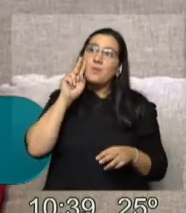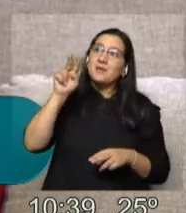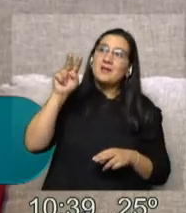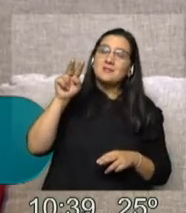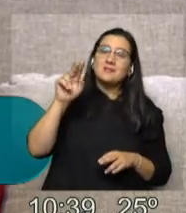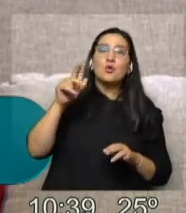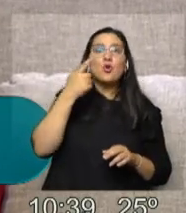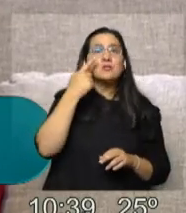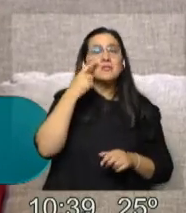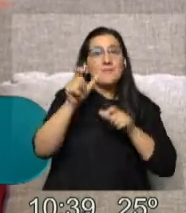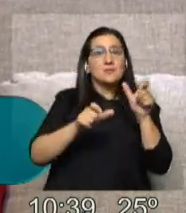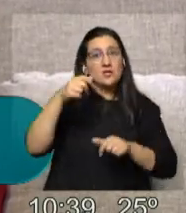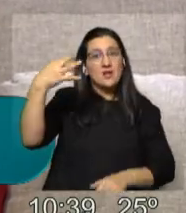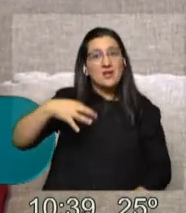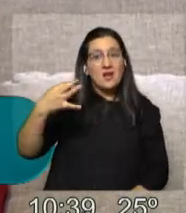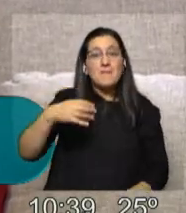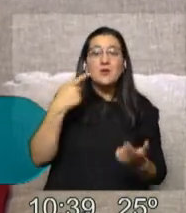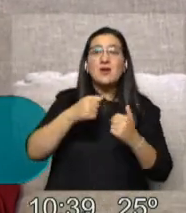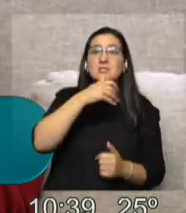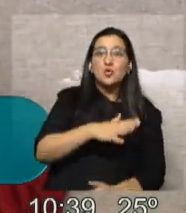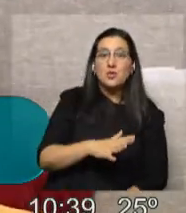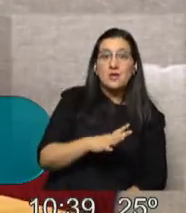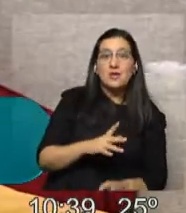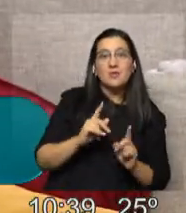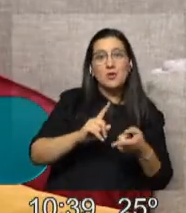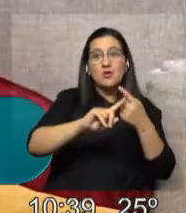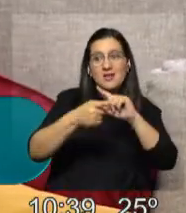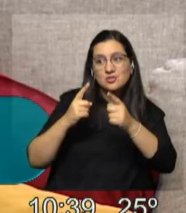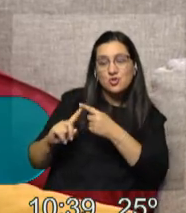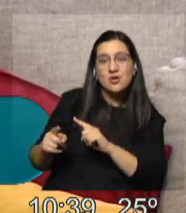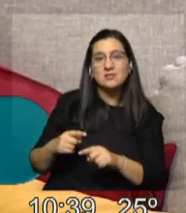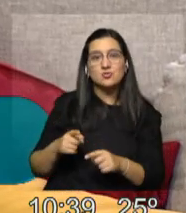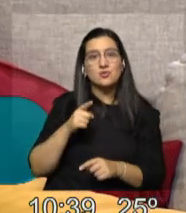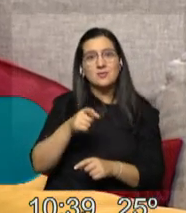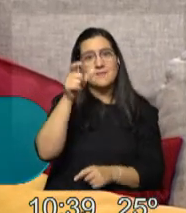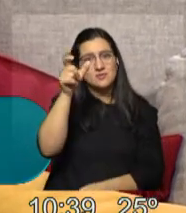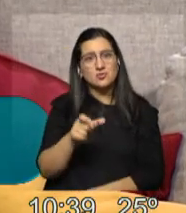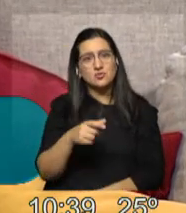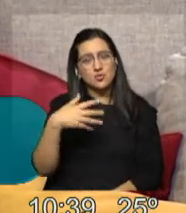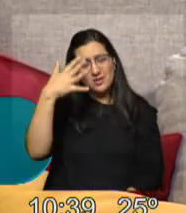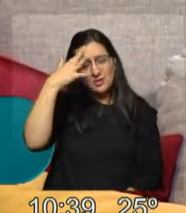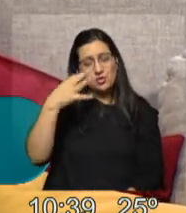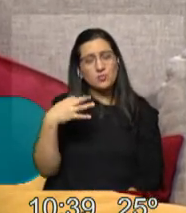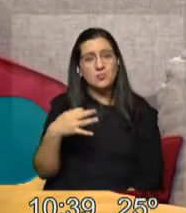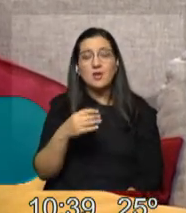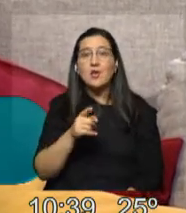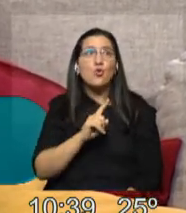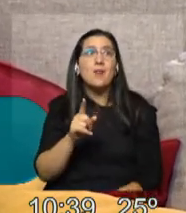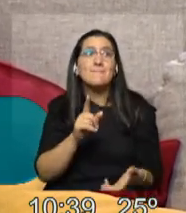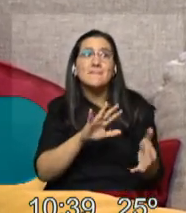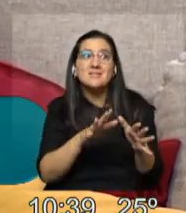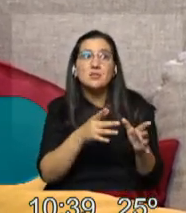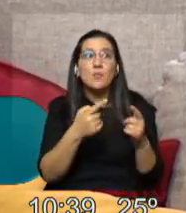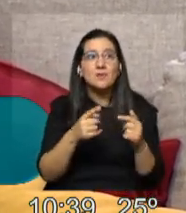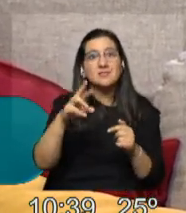allá de conocer a las personas reales, sí, vos en la historia también lo relacionás con esos gigantes, sí, creo que estuvo muy bien, por más que no eran, sí, parecidos, era... Exacto. Acá